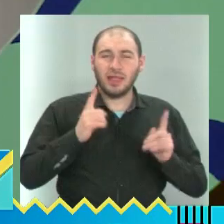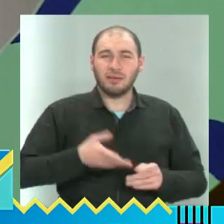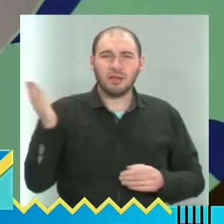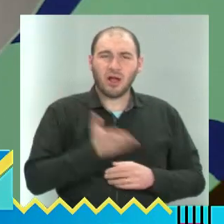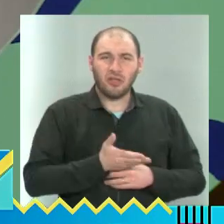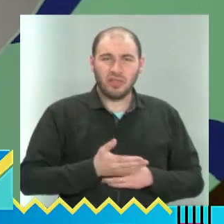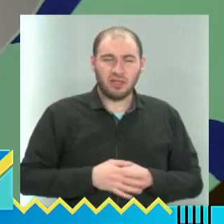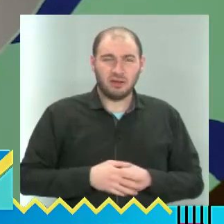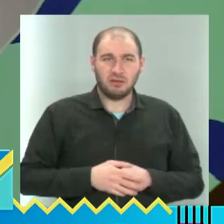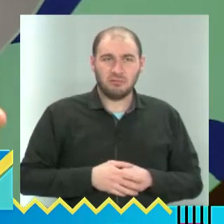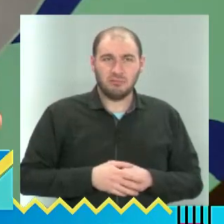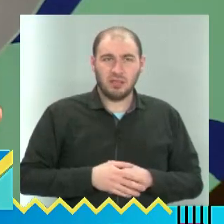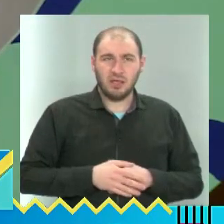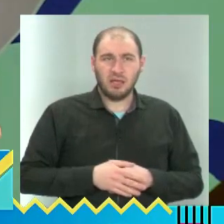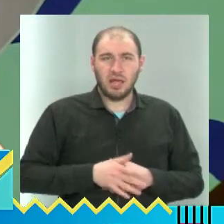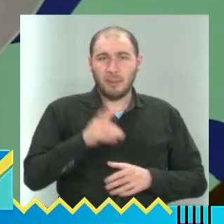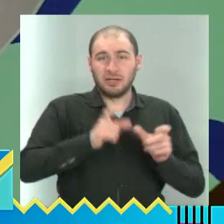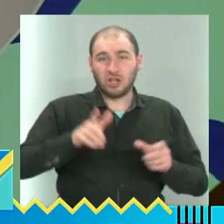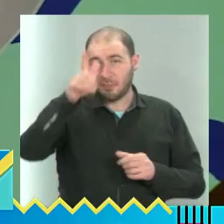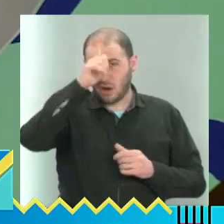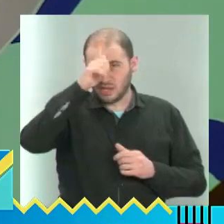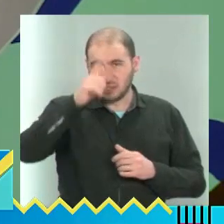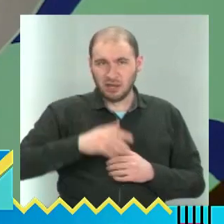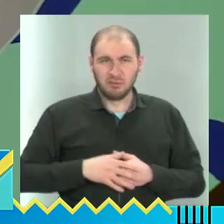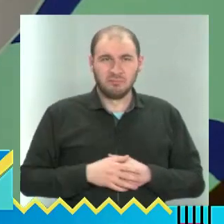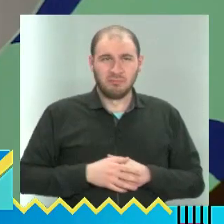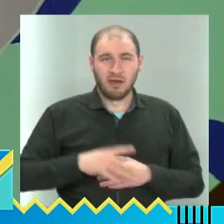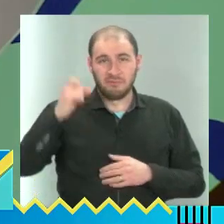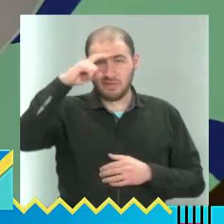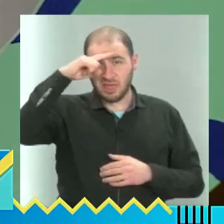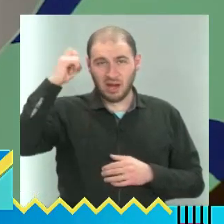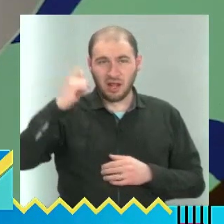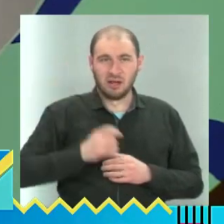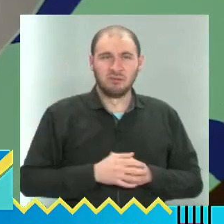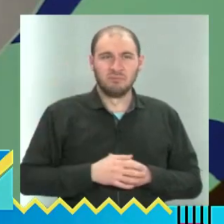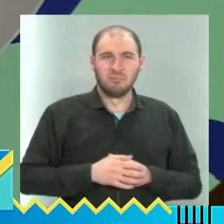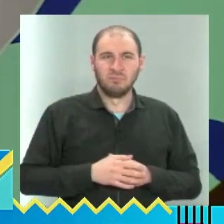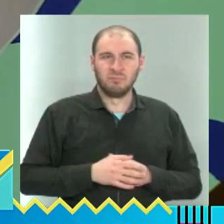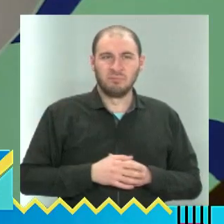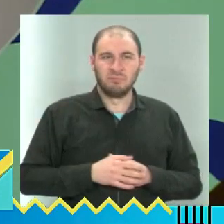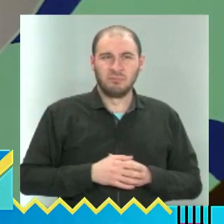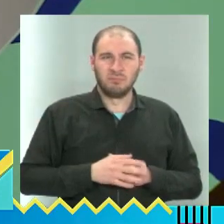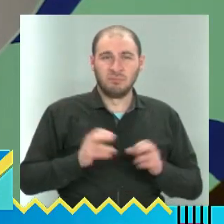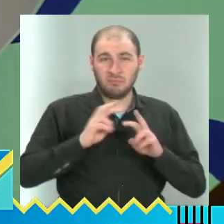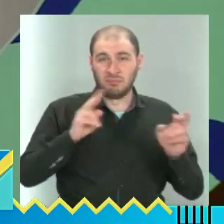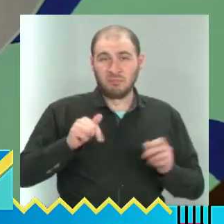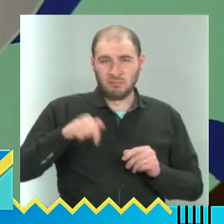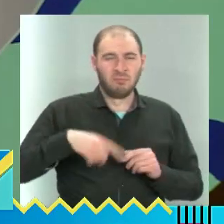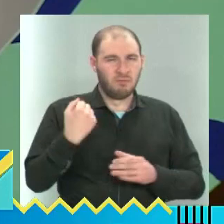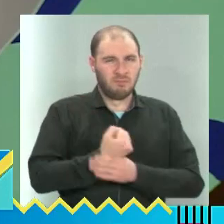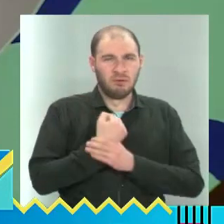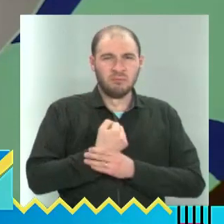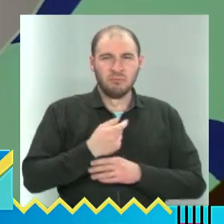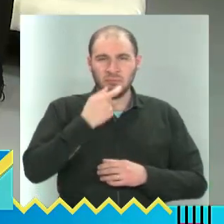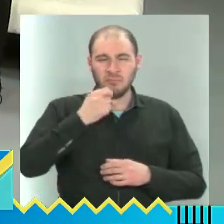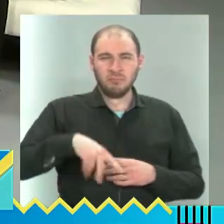condenas de agentes de policía federales, en un caso de aquí también muy conocido